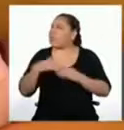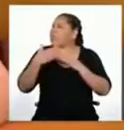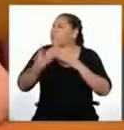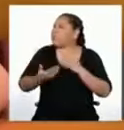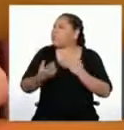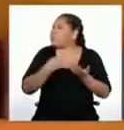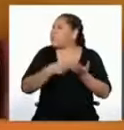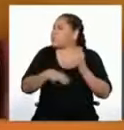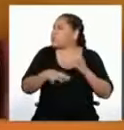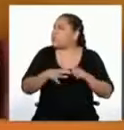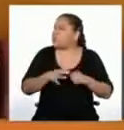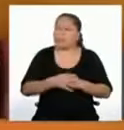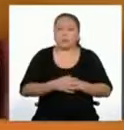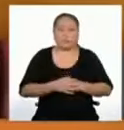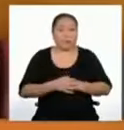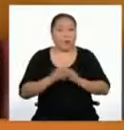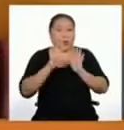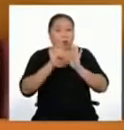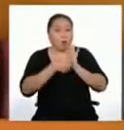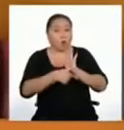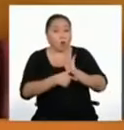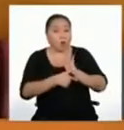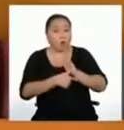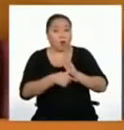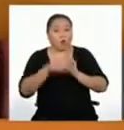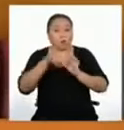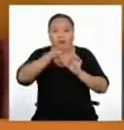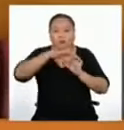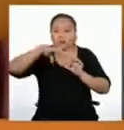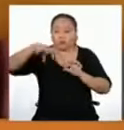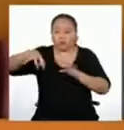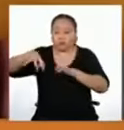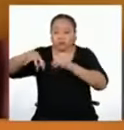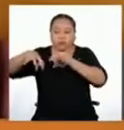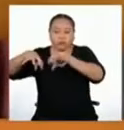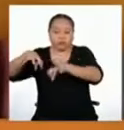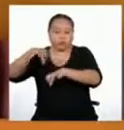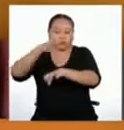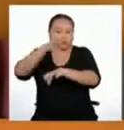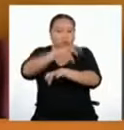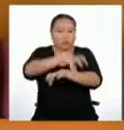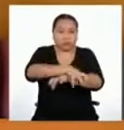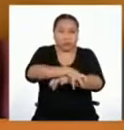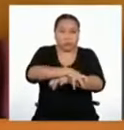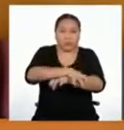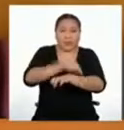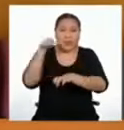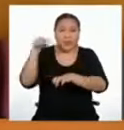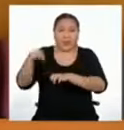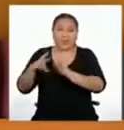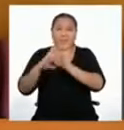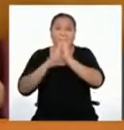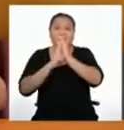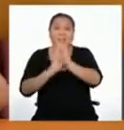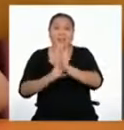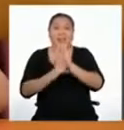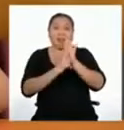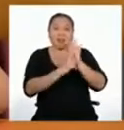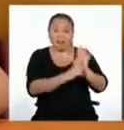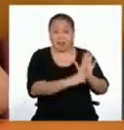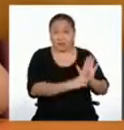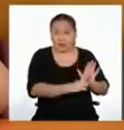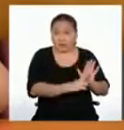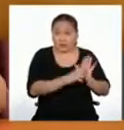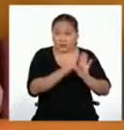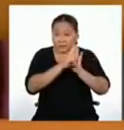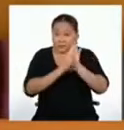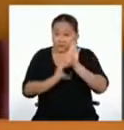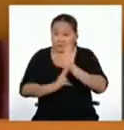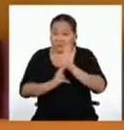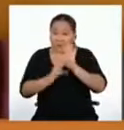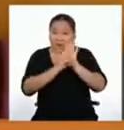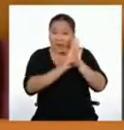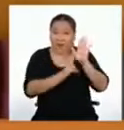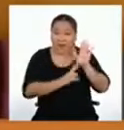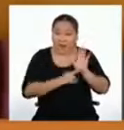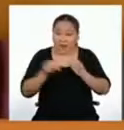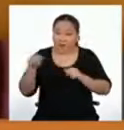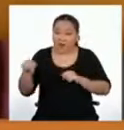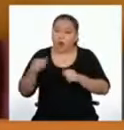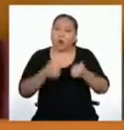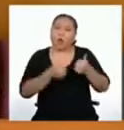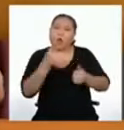después? Luego, hay que clasificar estas medidas teniendo en cuenta si pertenecen al